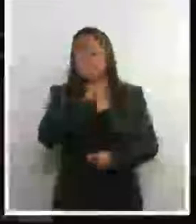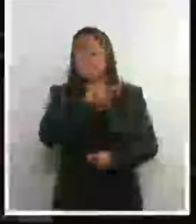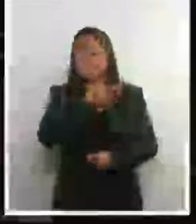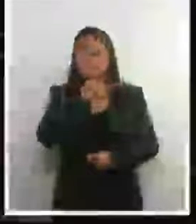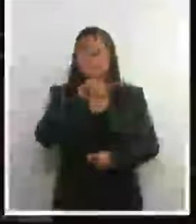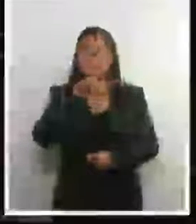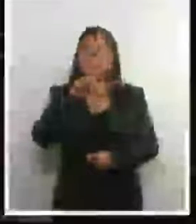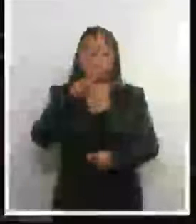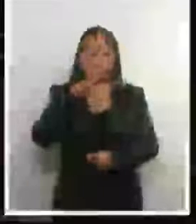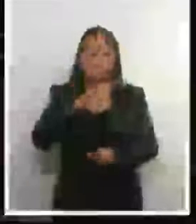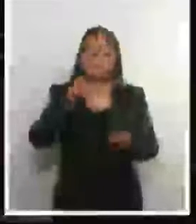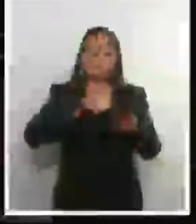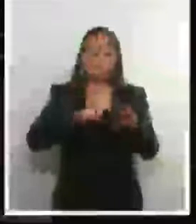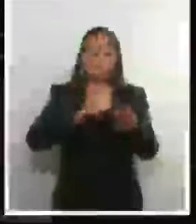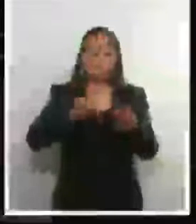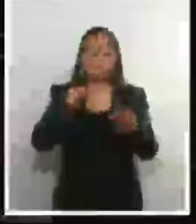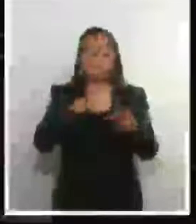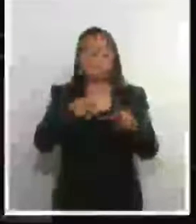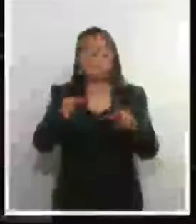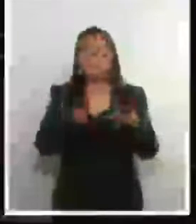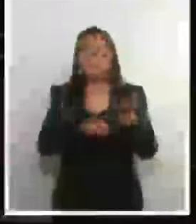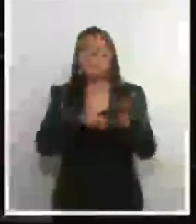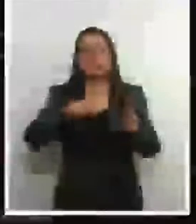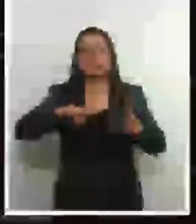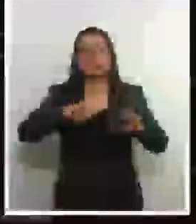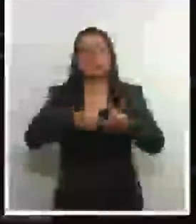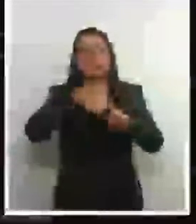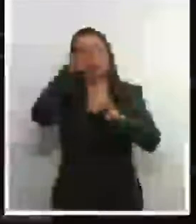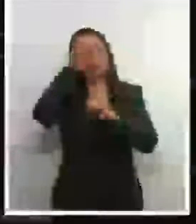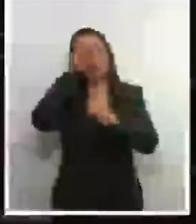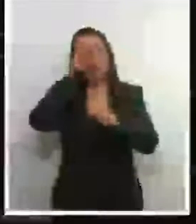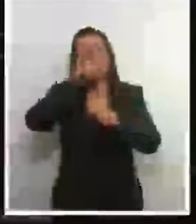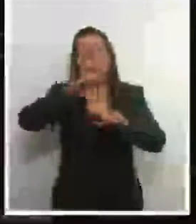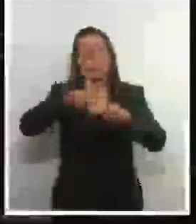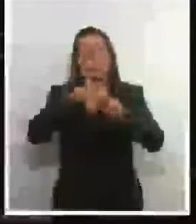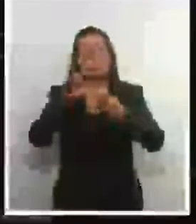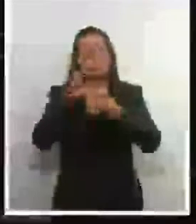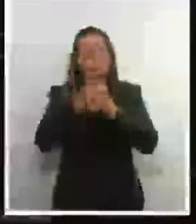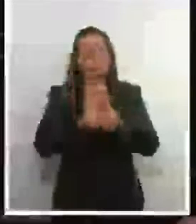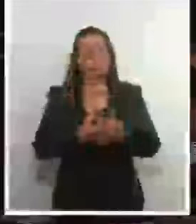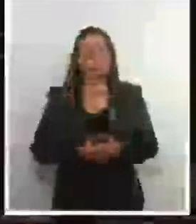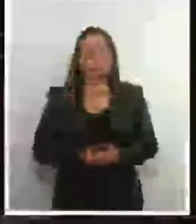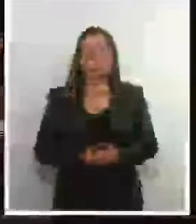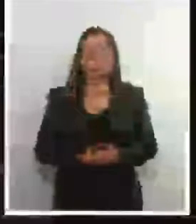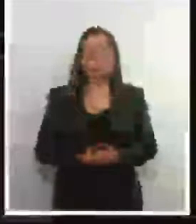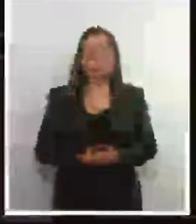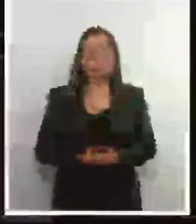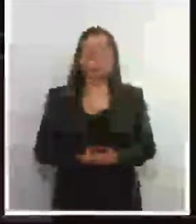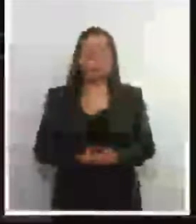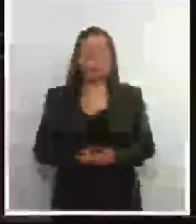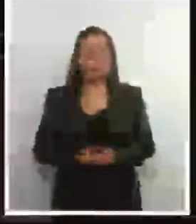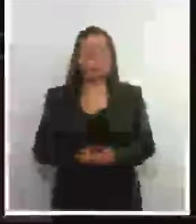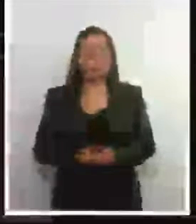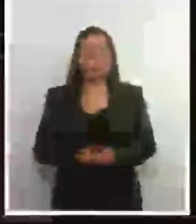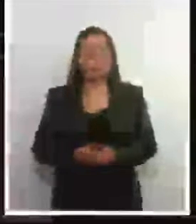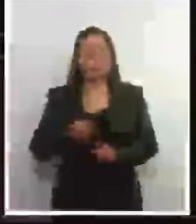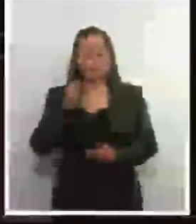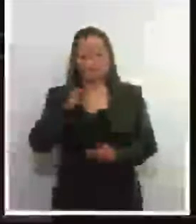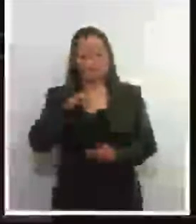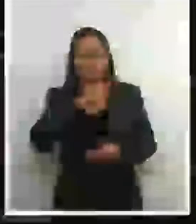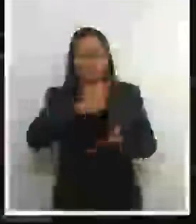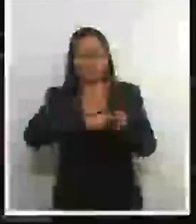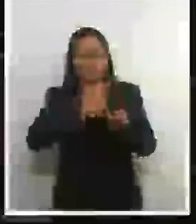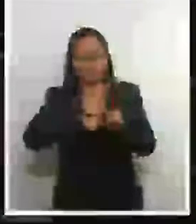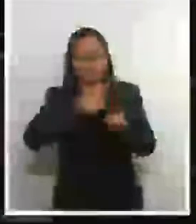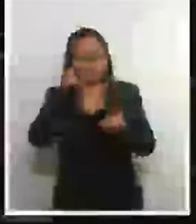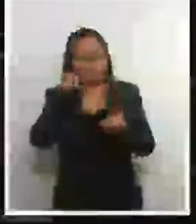la consensada por la comisión. En este caso, sí hay